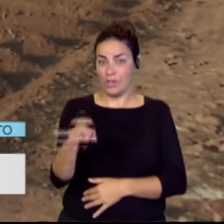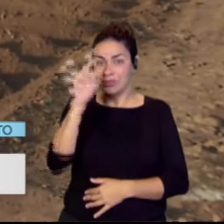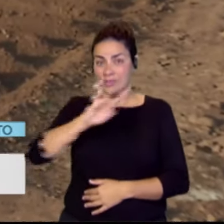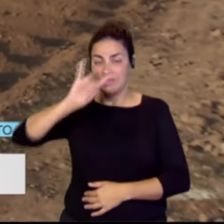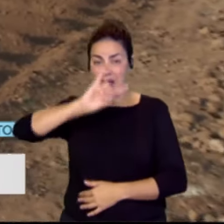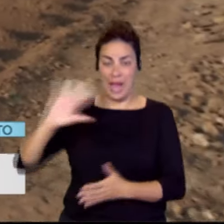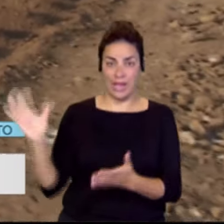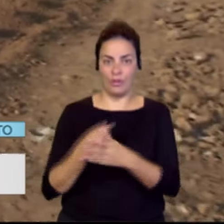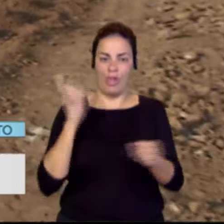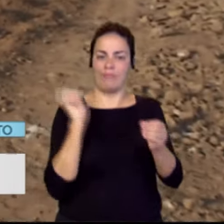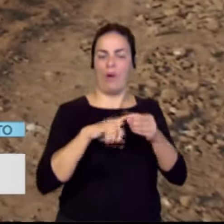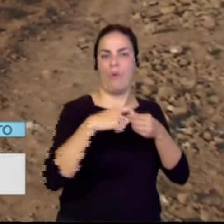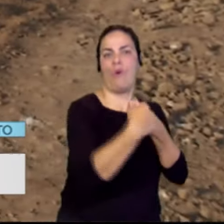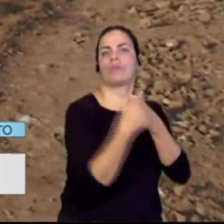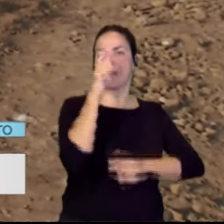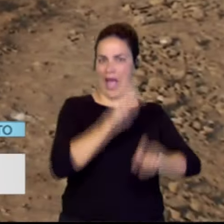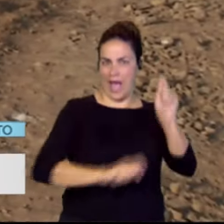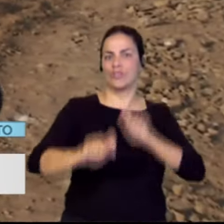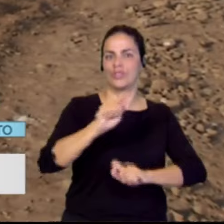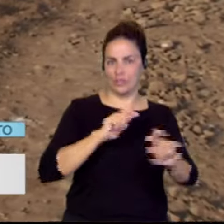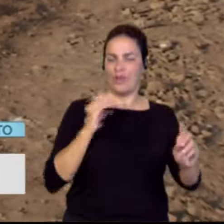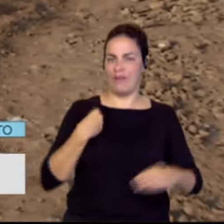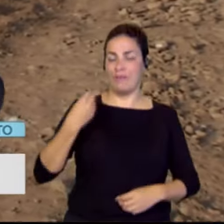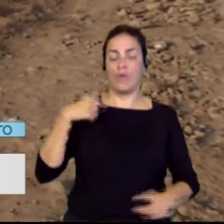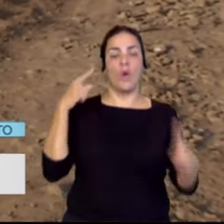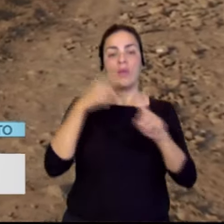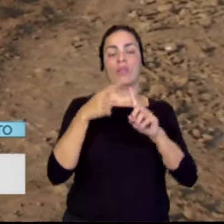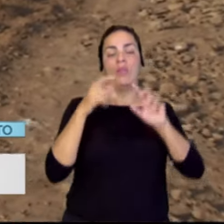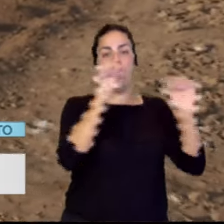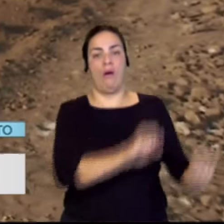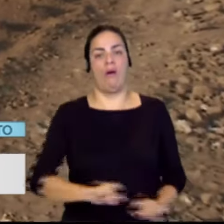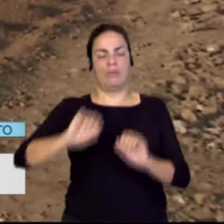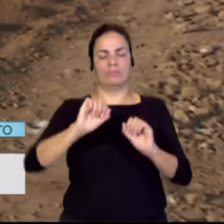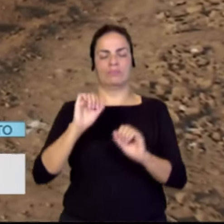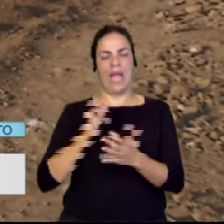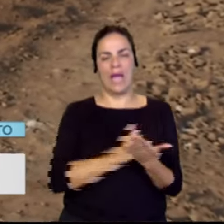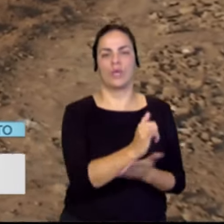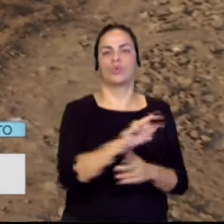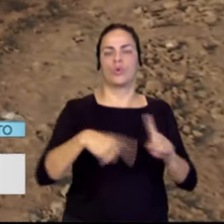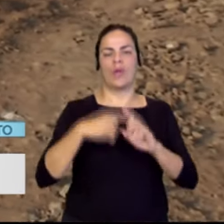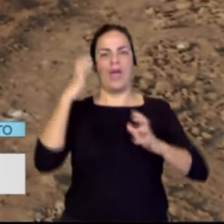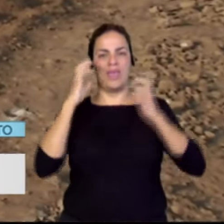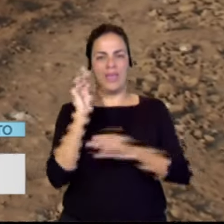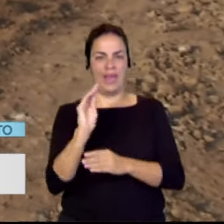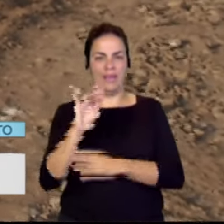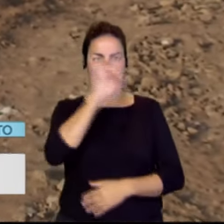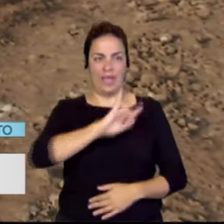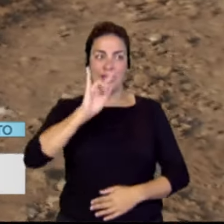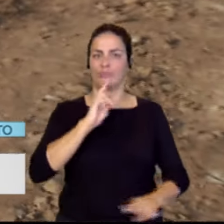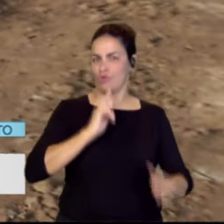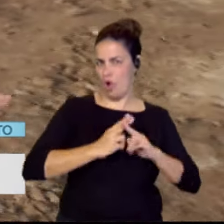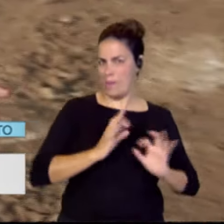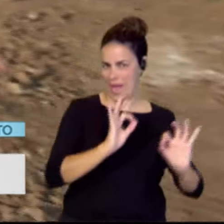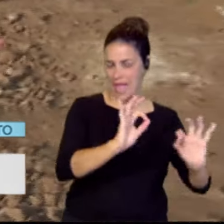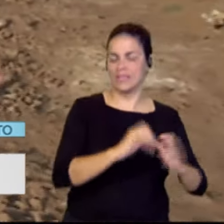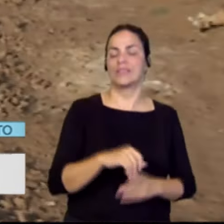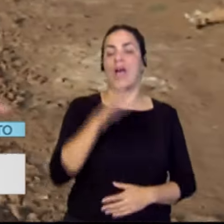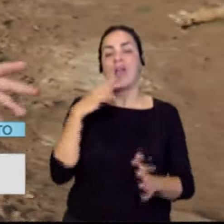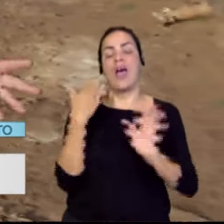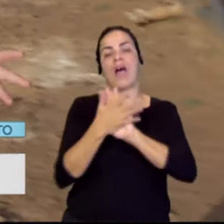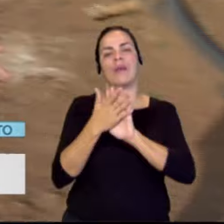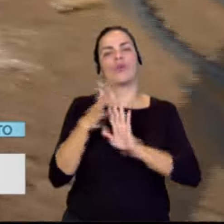conforman la asociación para la defensa de la agricultura y ganadería de Canarias que es como se llama vamos a hablar con Sonia